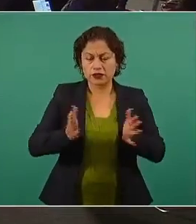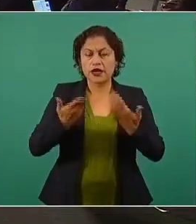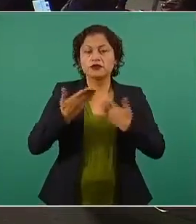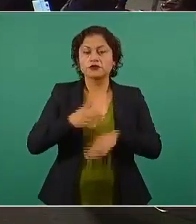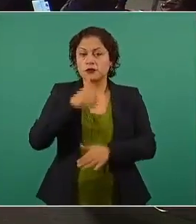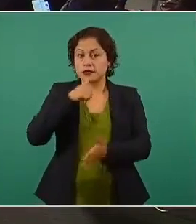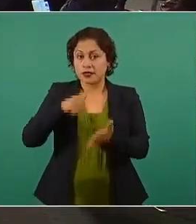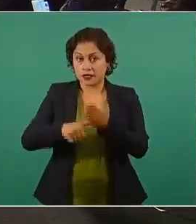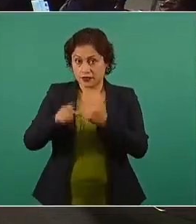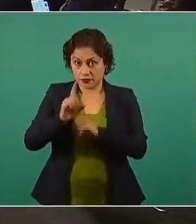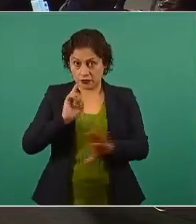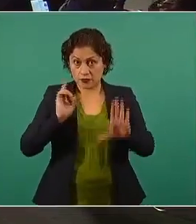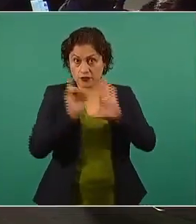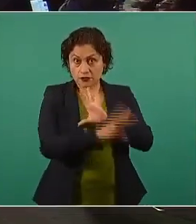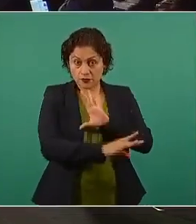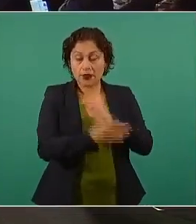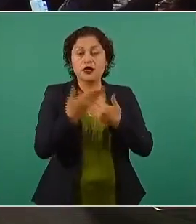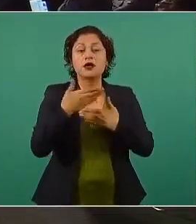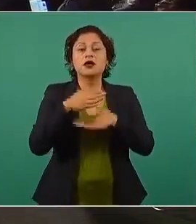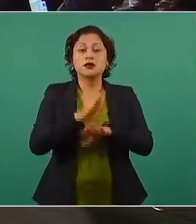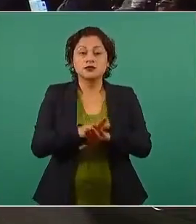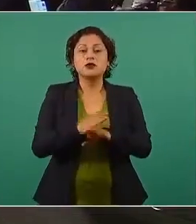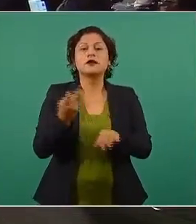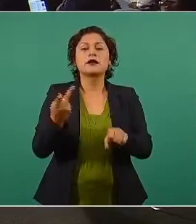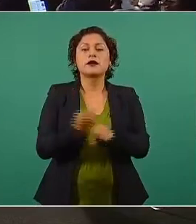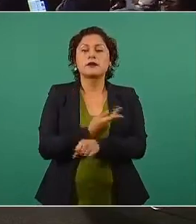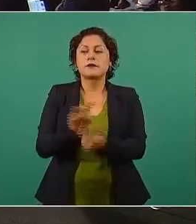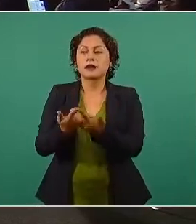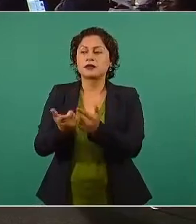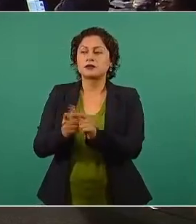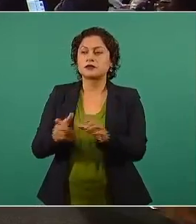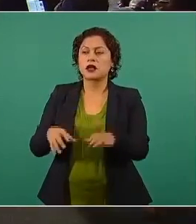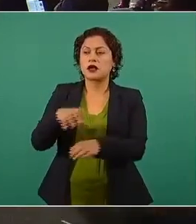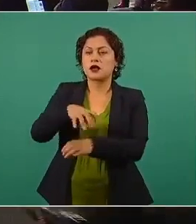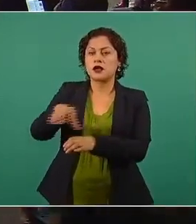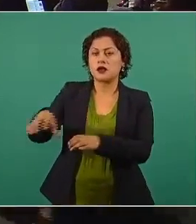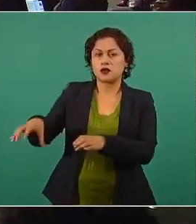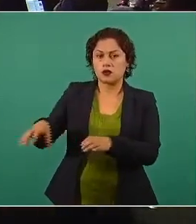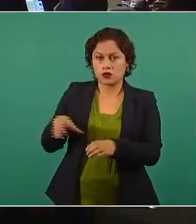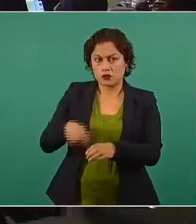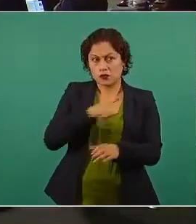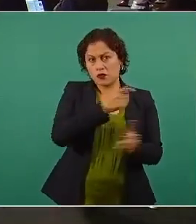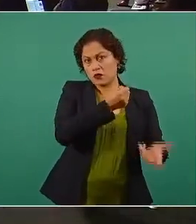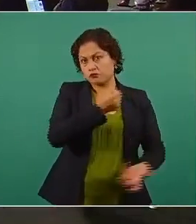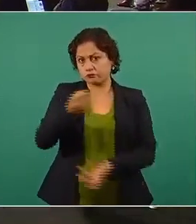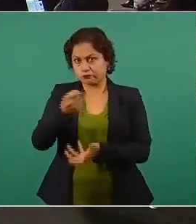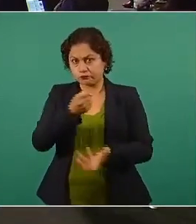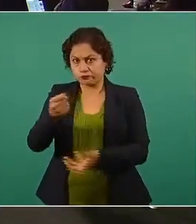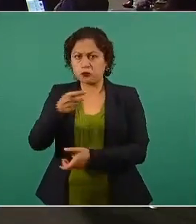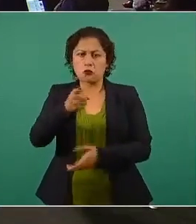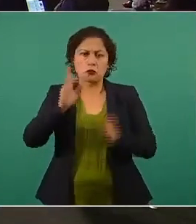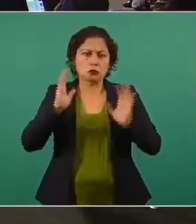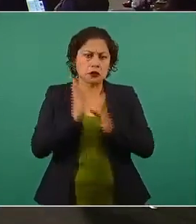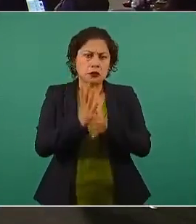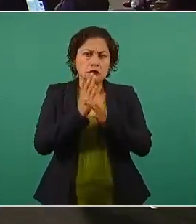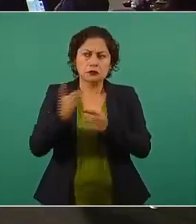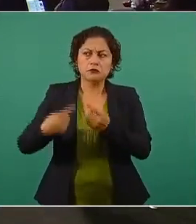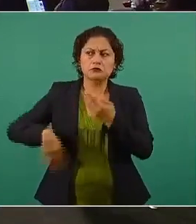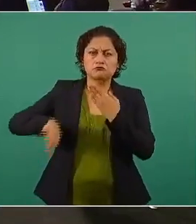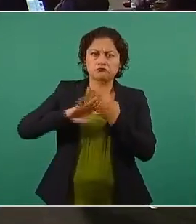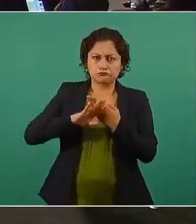gobierno mexicano sobre el financiamiento a organizaciones que, bueno, ha calificado como opositoras, como Mexicanos contra la Corrupción, artículo